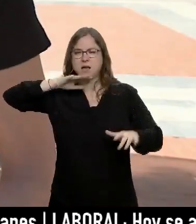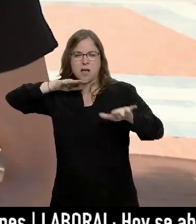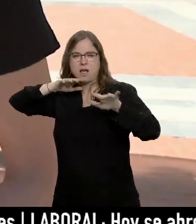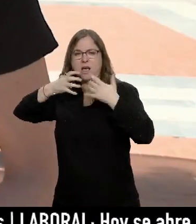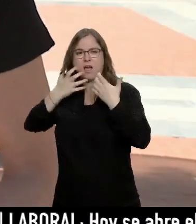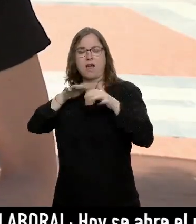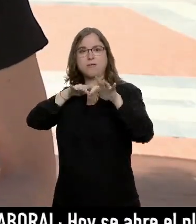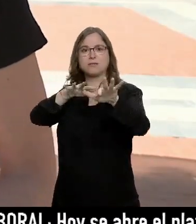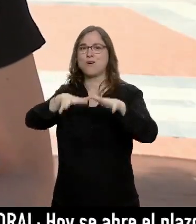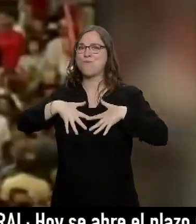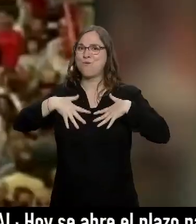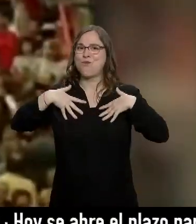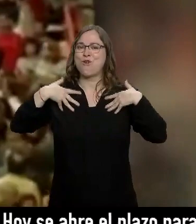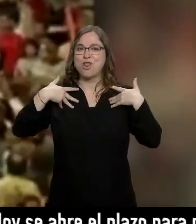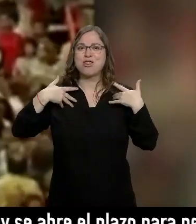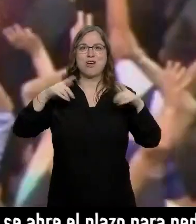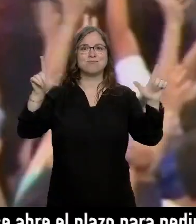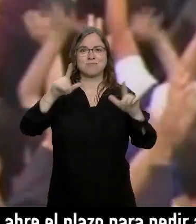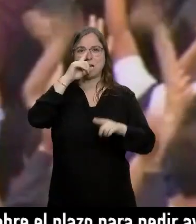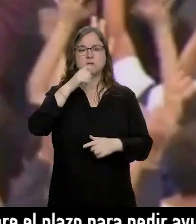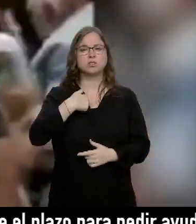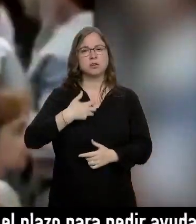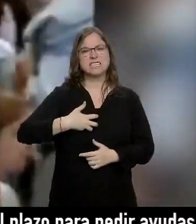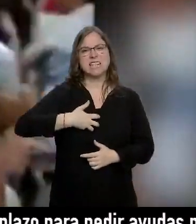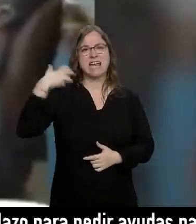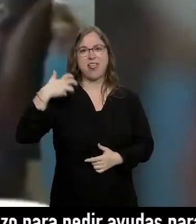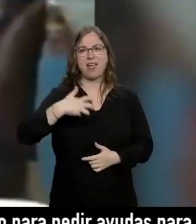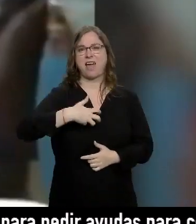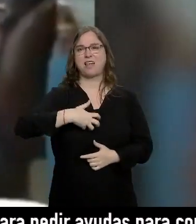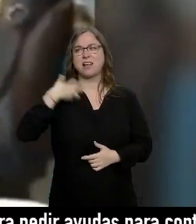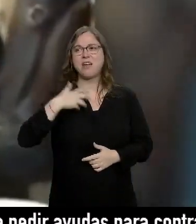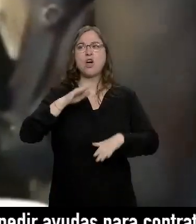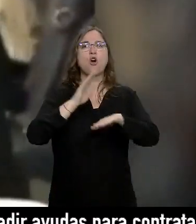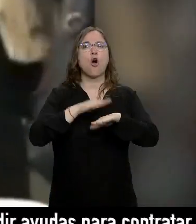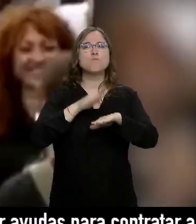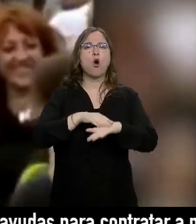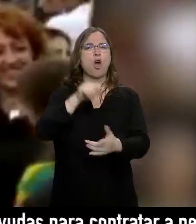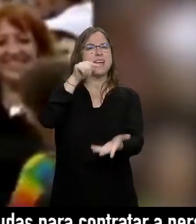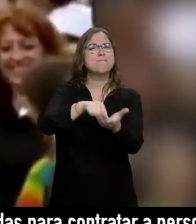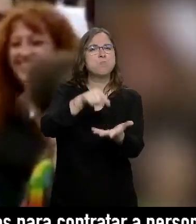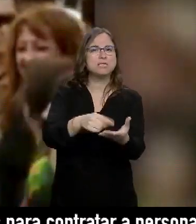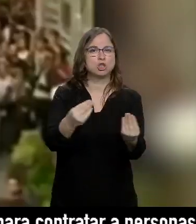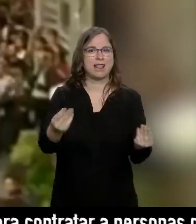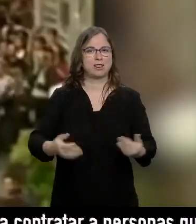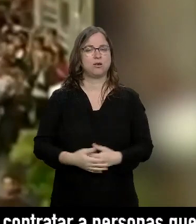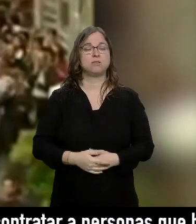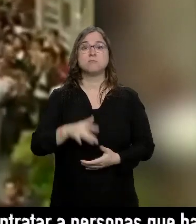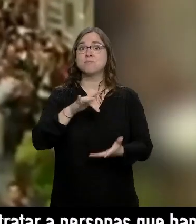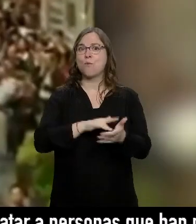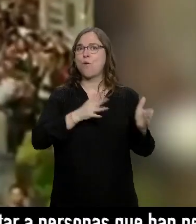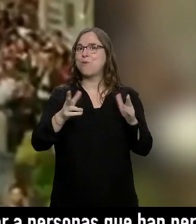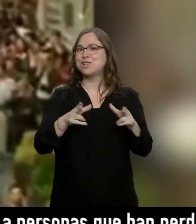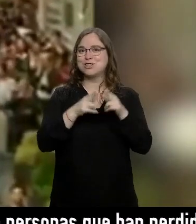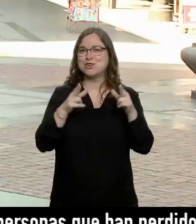calle, yo me emocioné al ver el telediario. Estoy indignada, indignadísima por tantos impuestos. Un movimiento